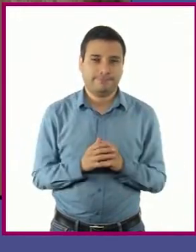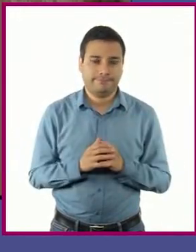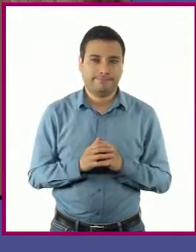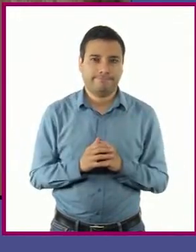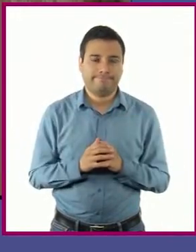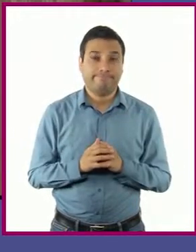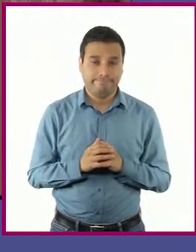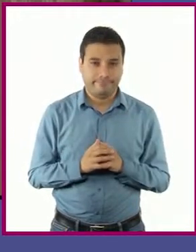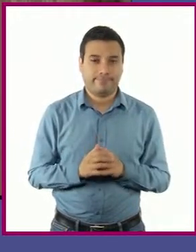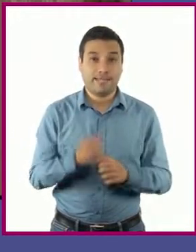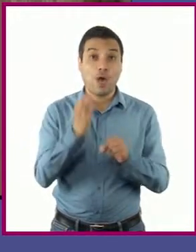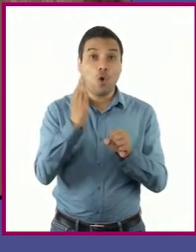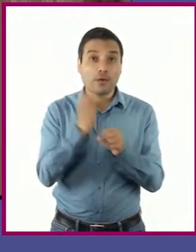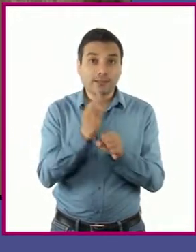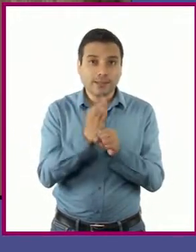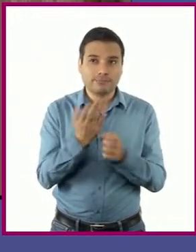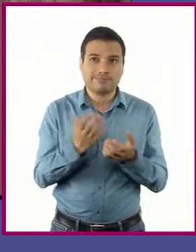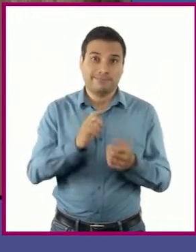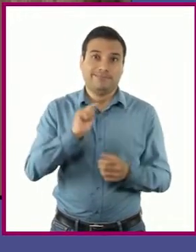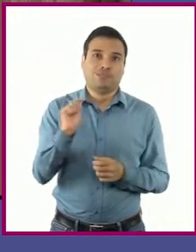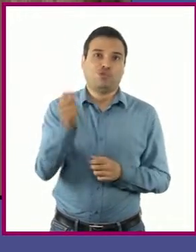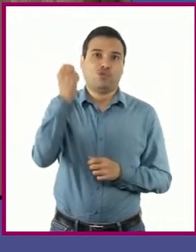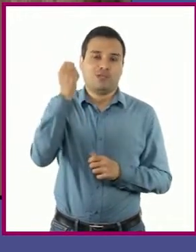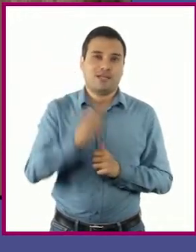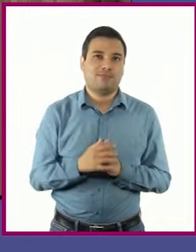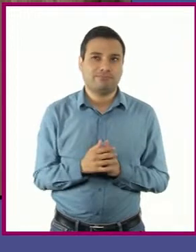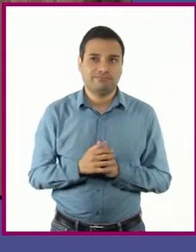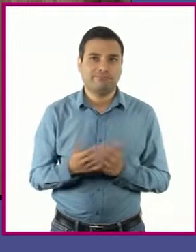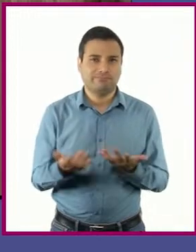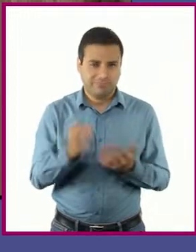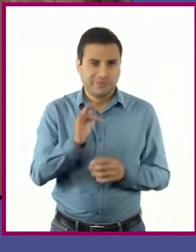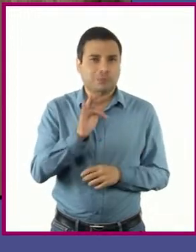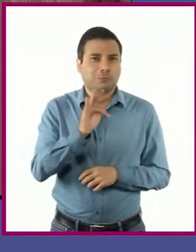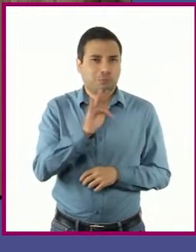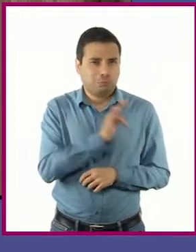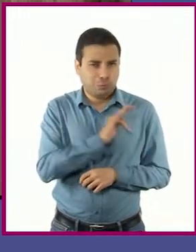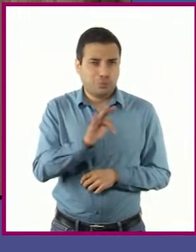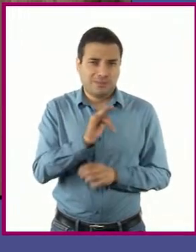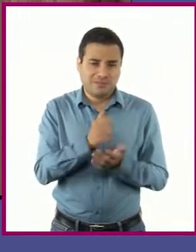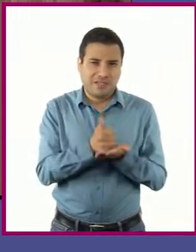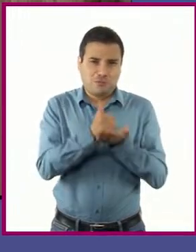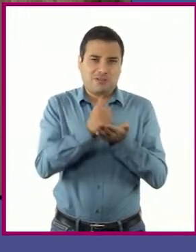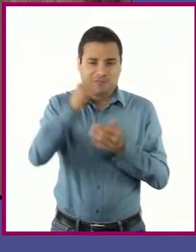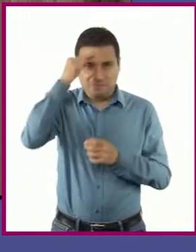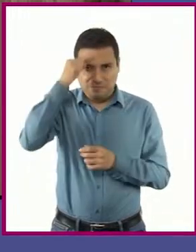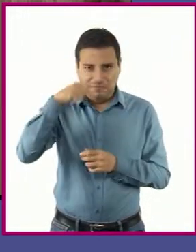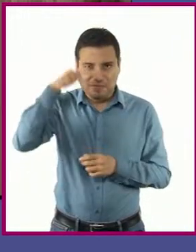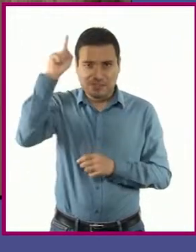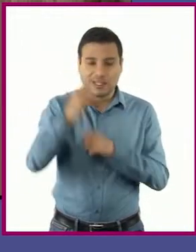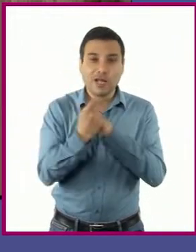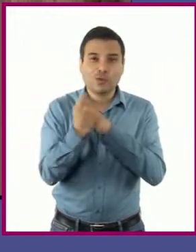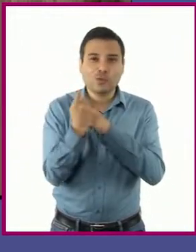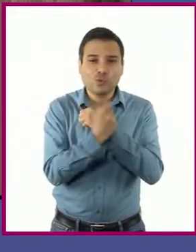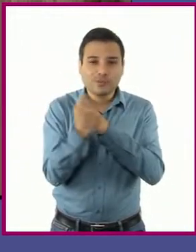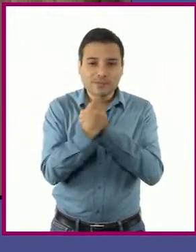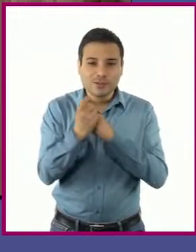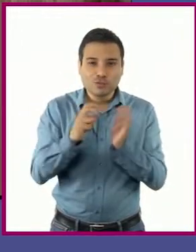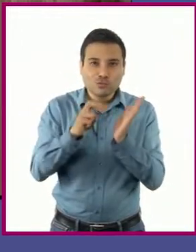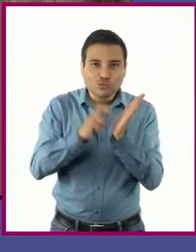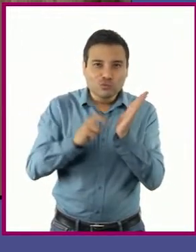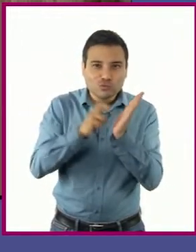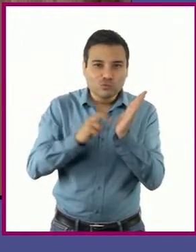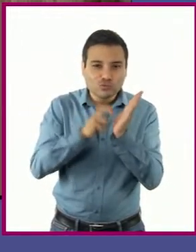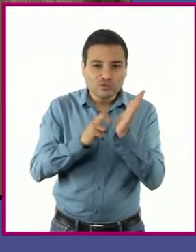Hoy, gracias a la tecnología, resulta sencillo utilizar el corrector ortográfico en un procesador de textos.